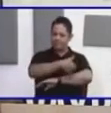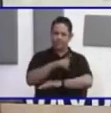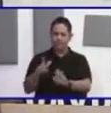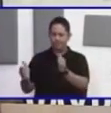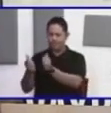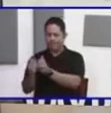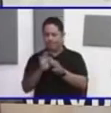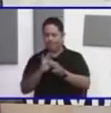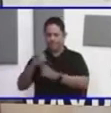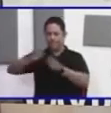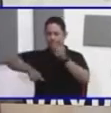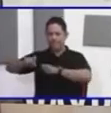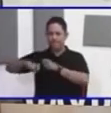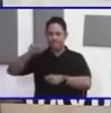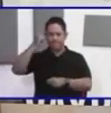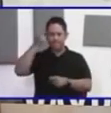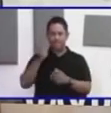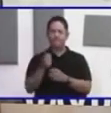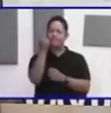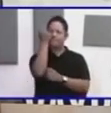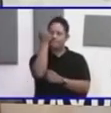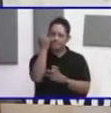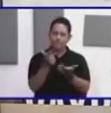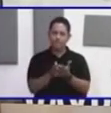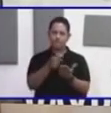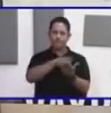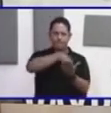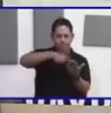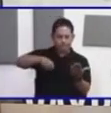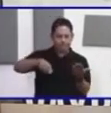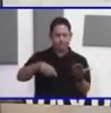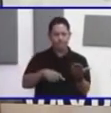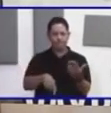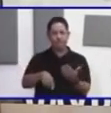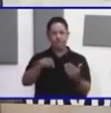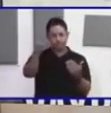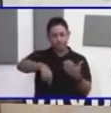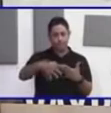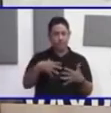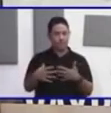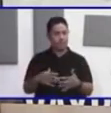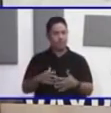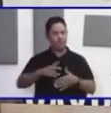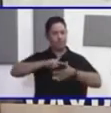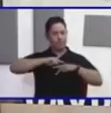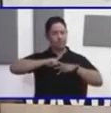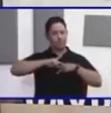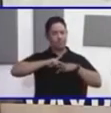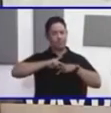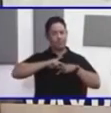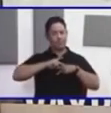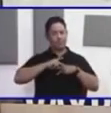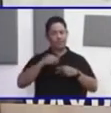gabinete entendamos que los contratos son del departamento archipiélago. Y el